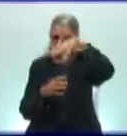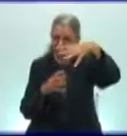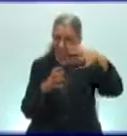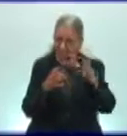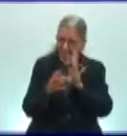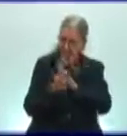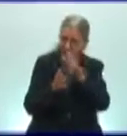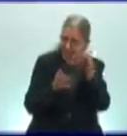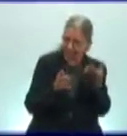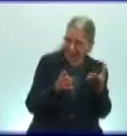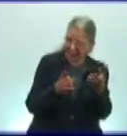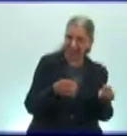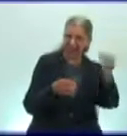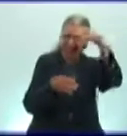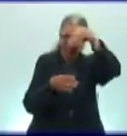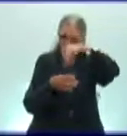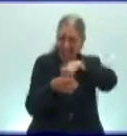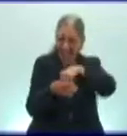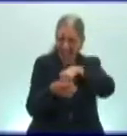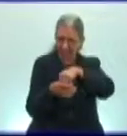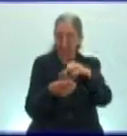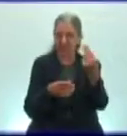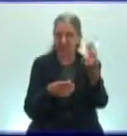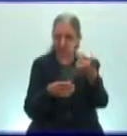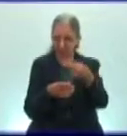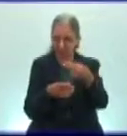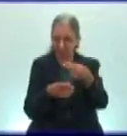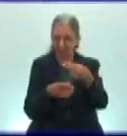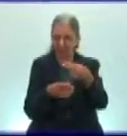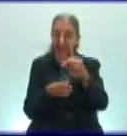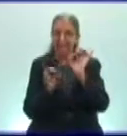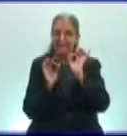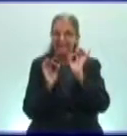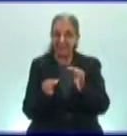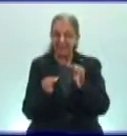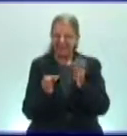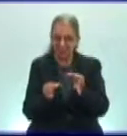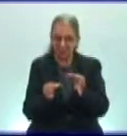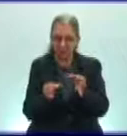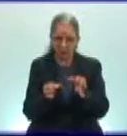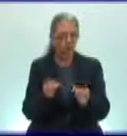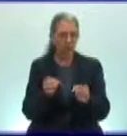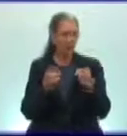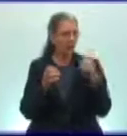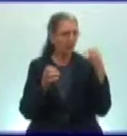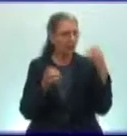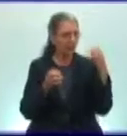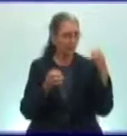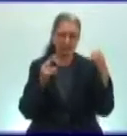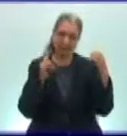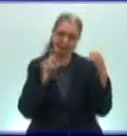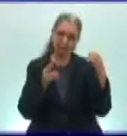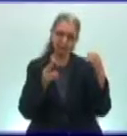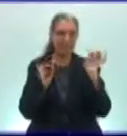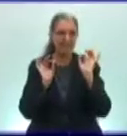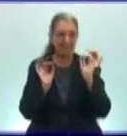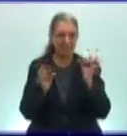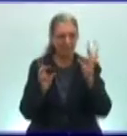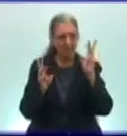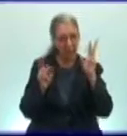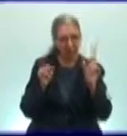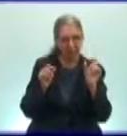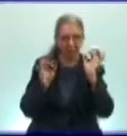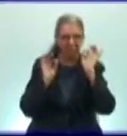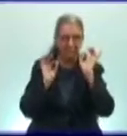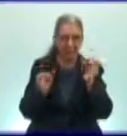igual que el de protones en su núcleo. Fíjense que ya lo vimos en la diapositiva anterior. Recuerden que los electrones tienen un valor